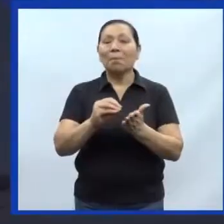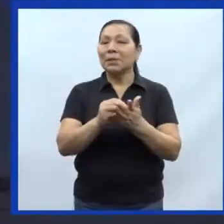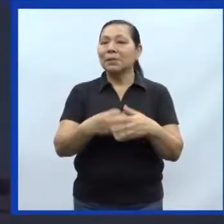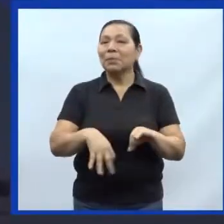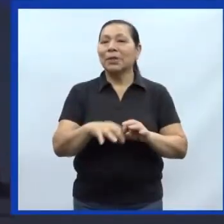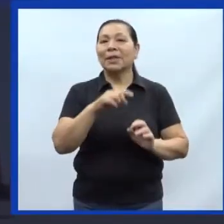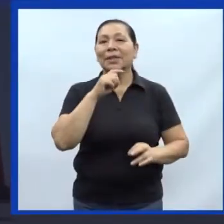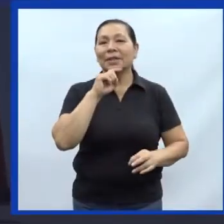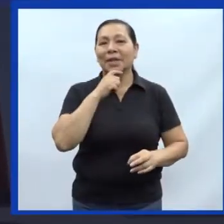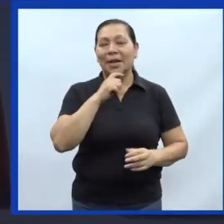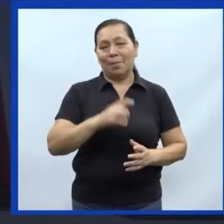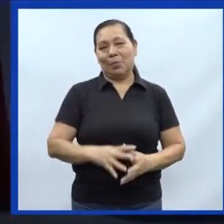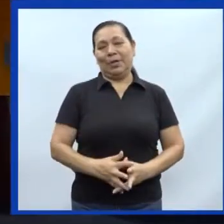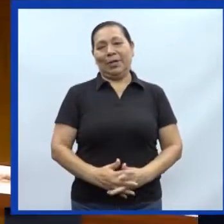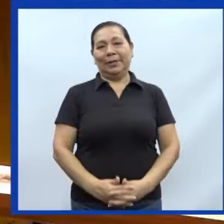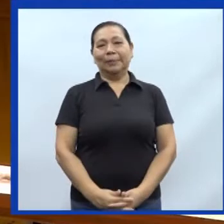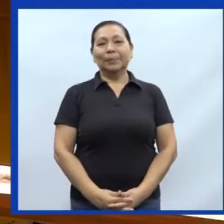mujeres.